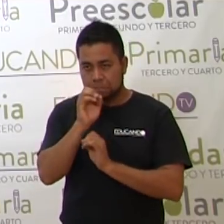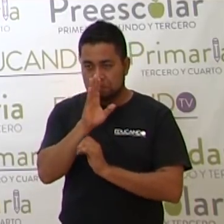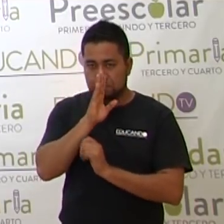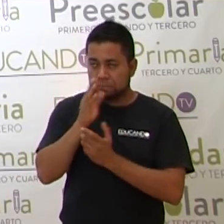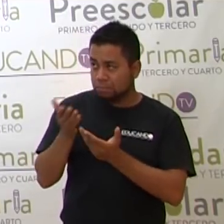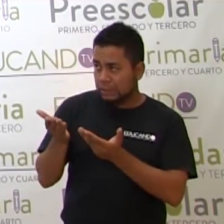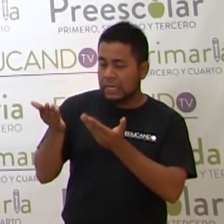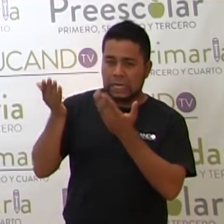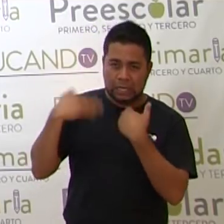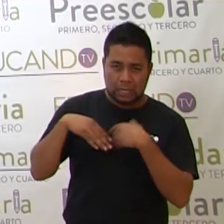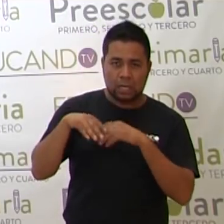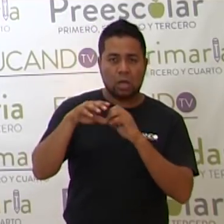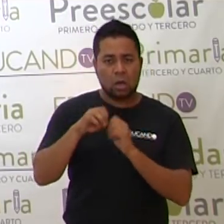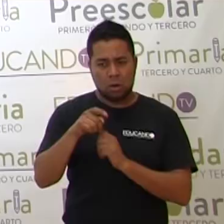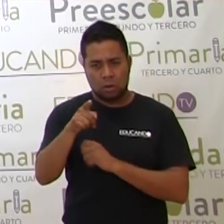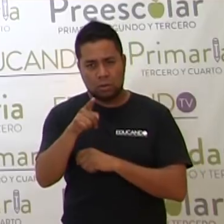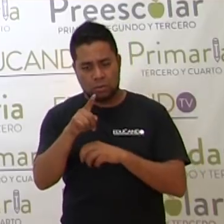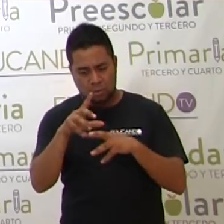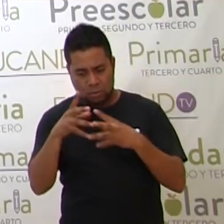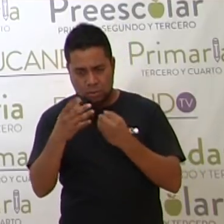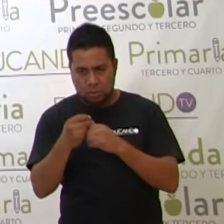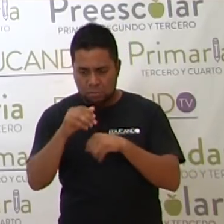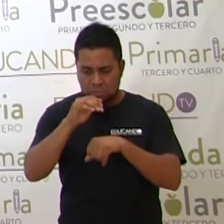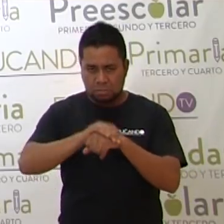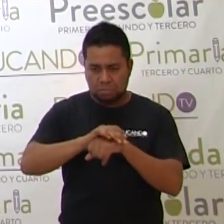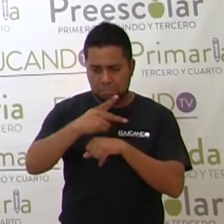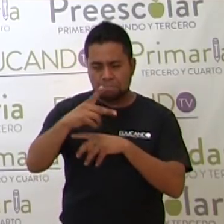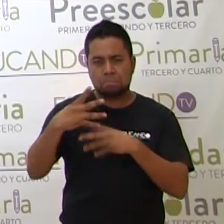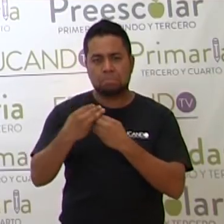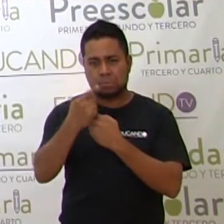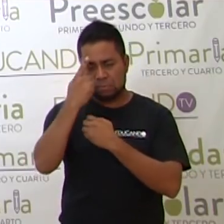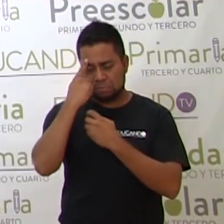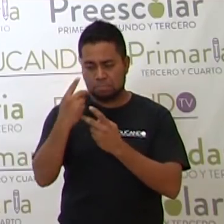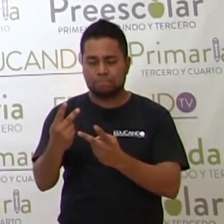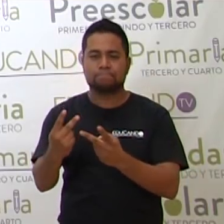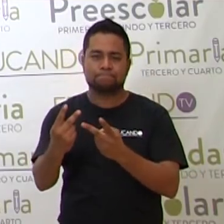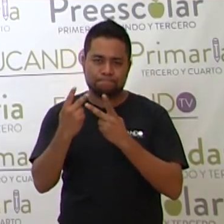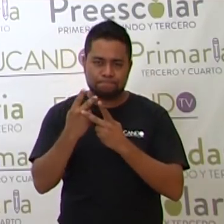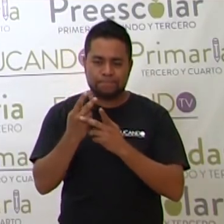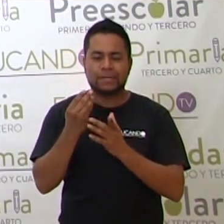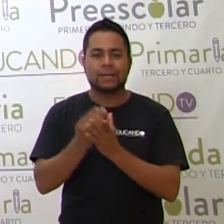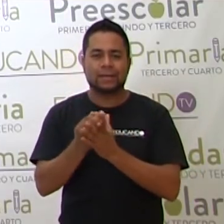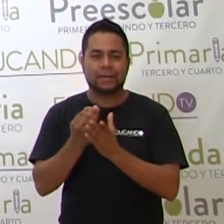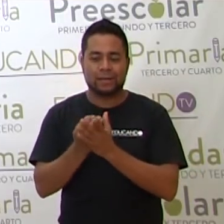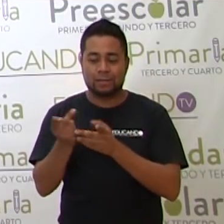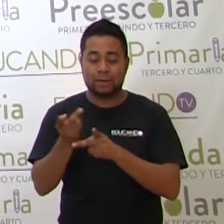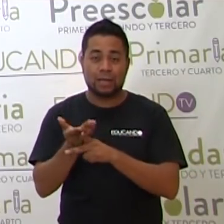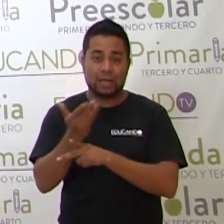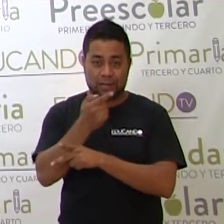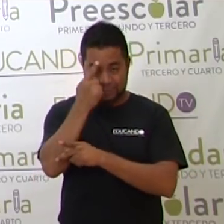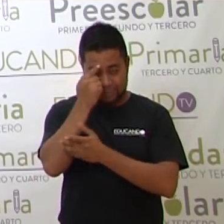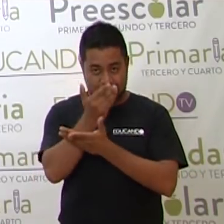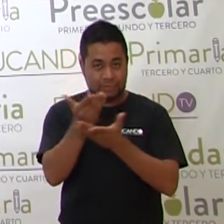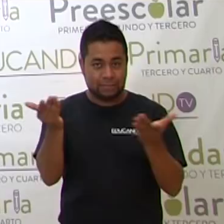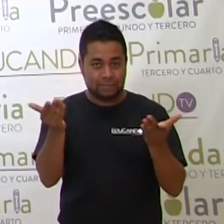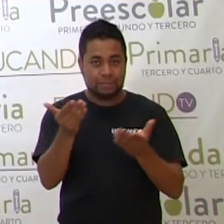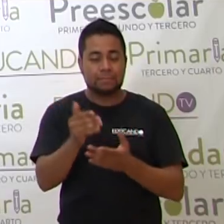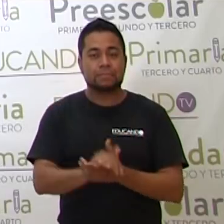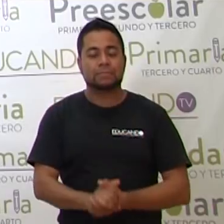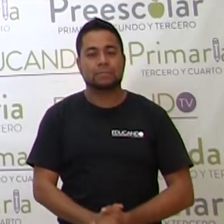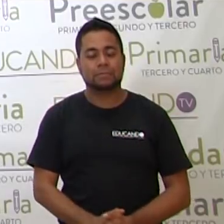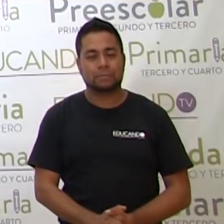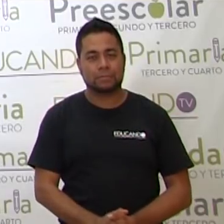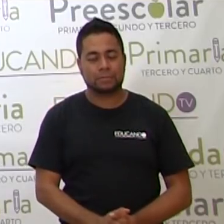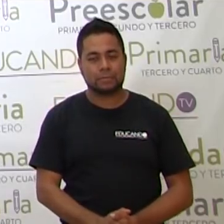mamá, puedes invitarlos o reunirte con tus amigos y amigas para que juntos puedan observar esta sesión que hemos